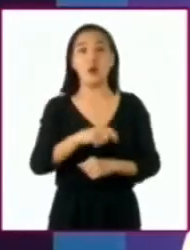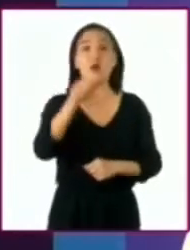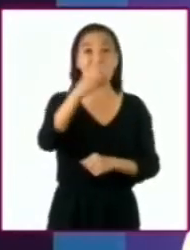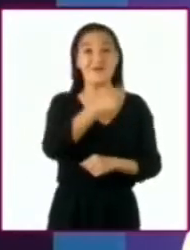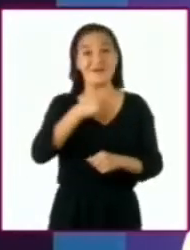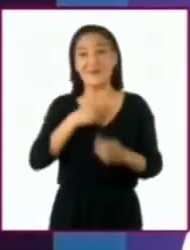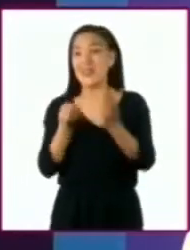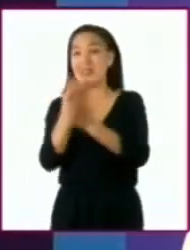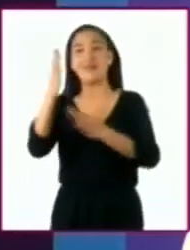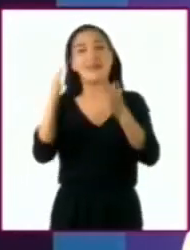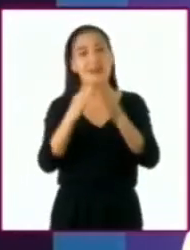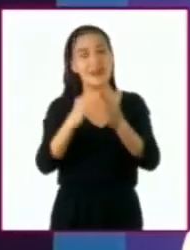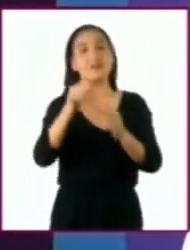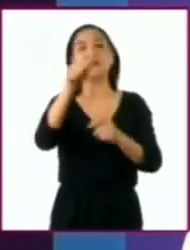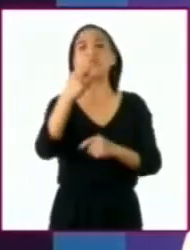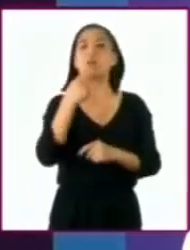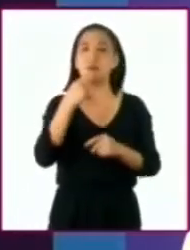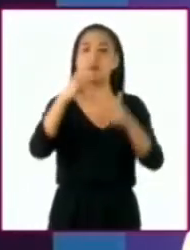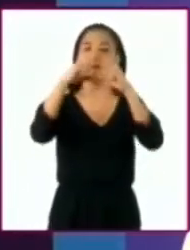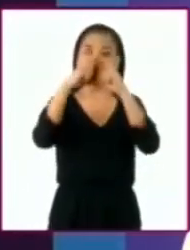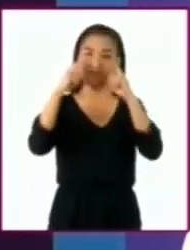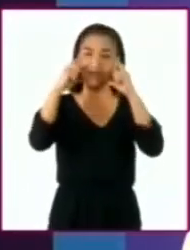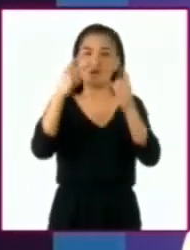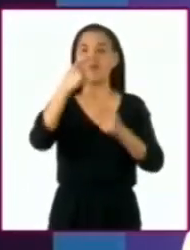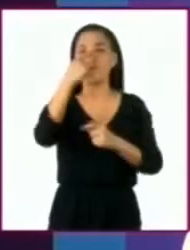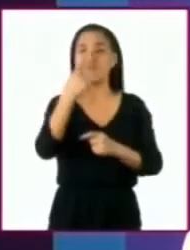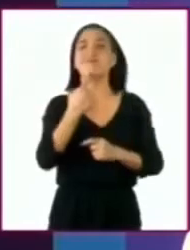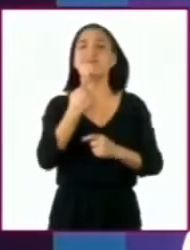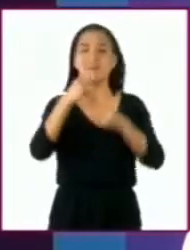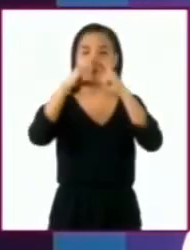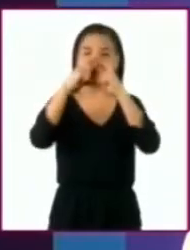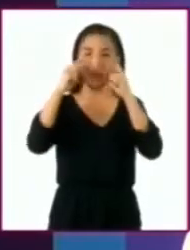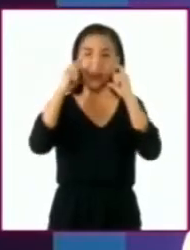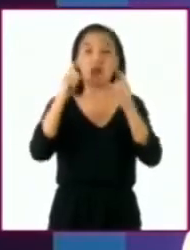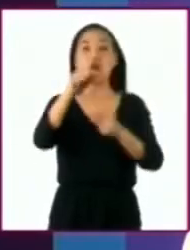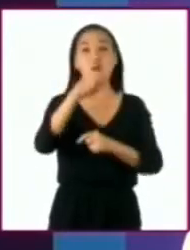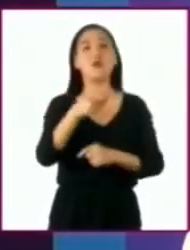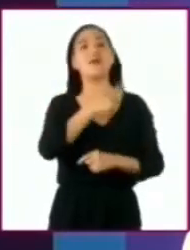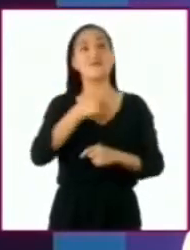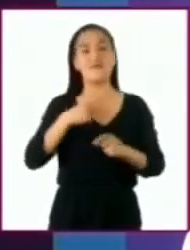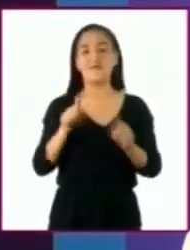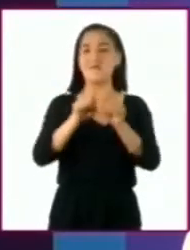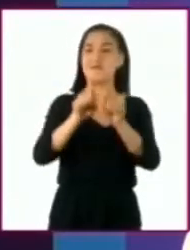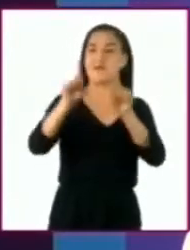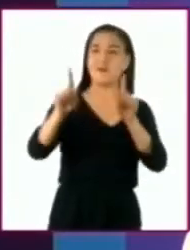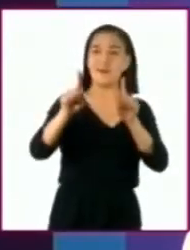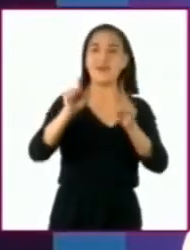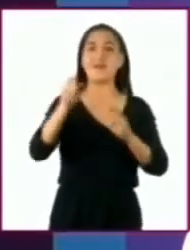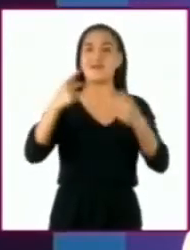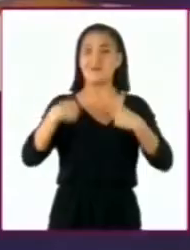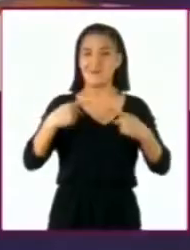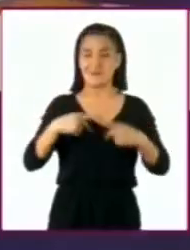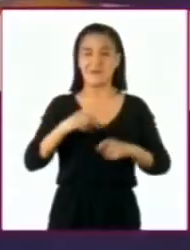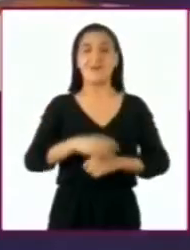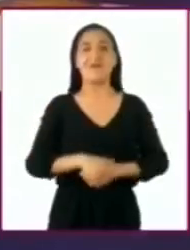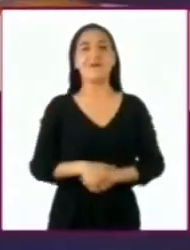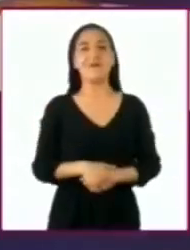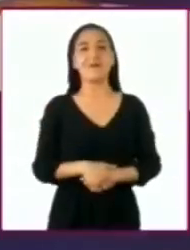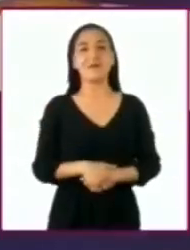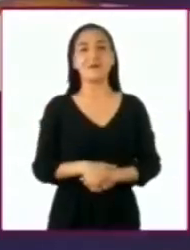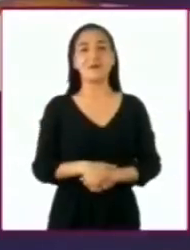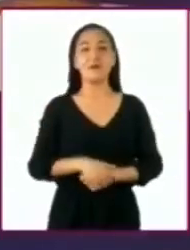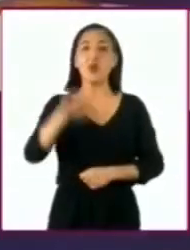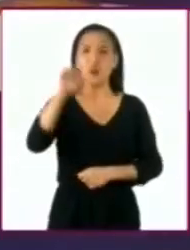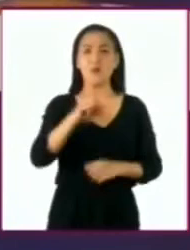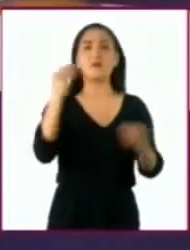el cubrebocas correctamente, cubriendo nariz y boca, y mantengan una sana distancia entre las personas. Hoy en la